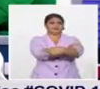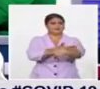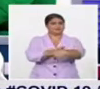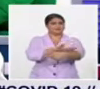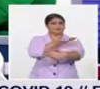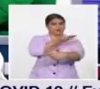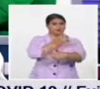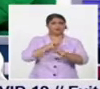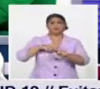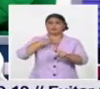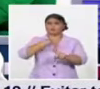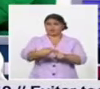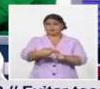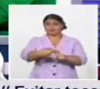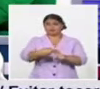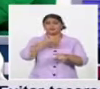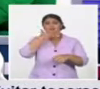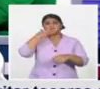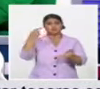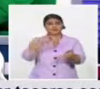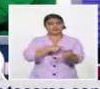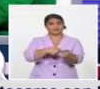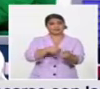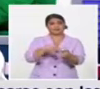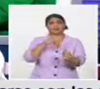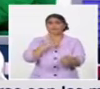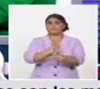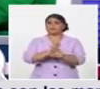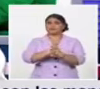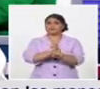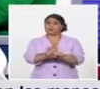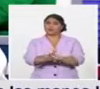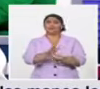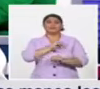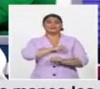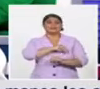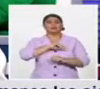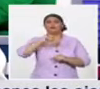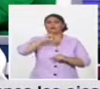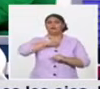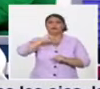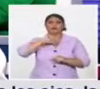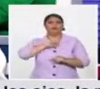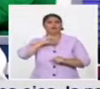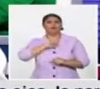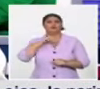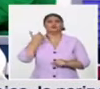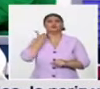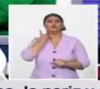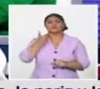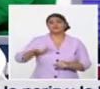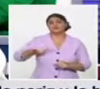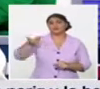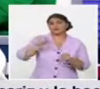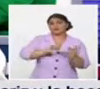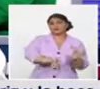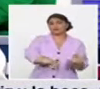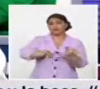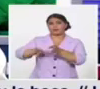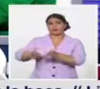Síntomas iniciales, tos y fiebre. En la provincia de Matanzas fallecen 2 personas con